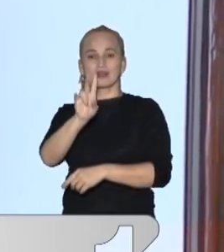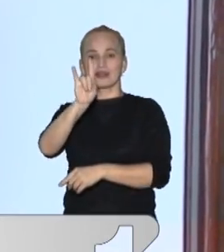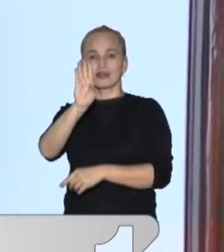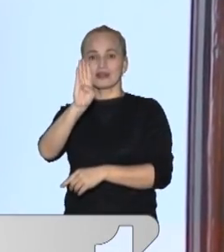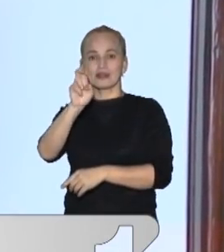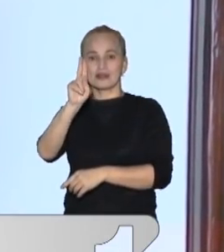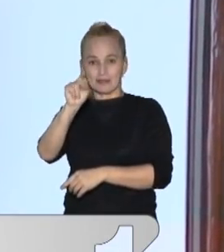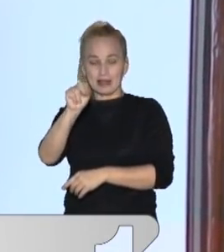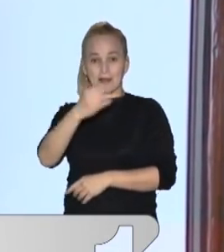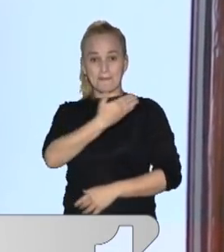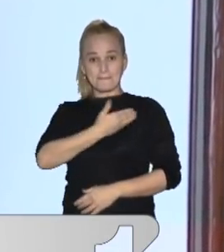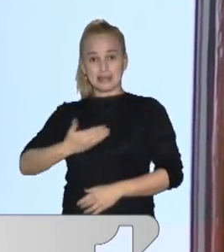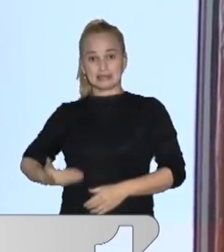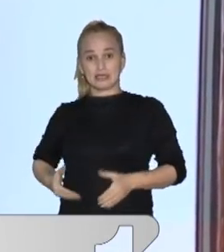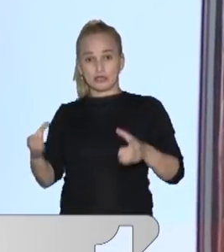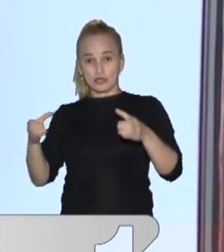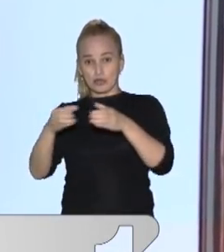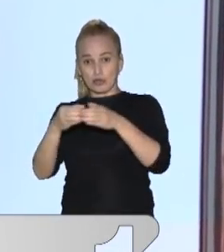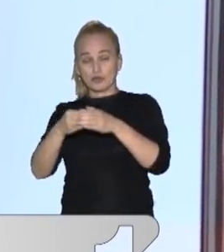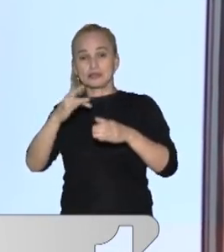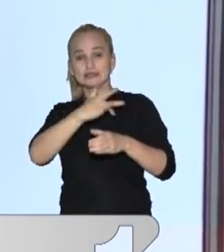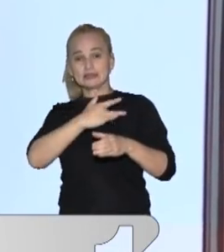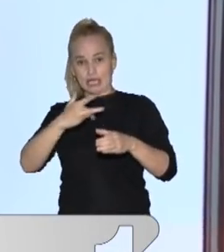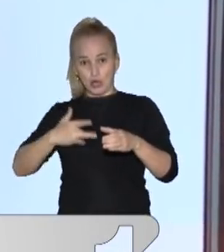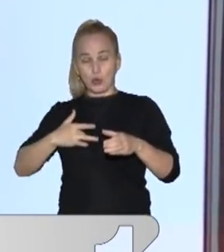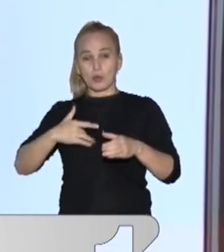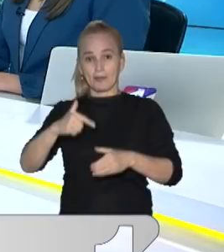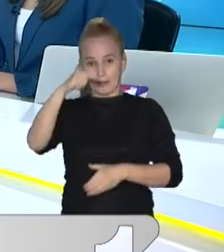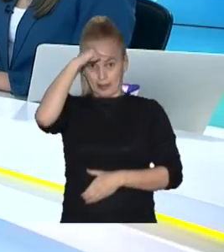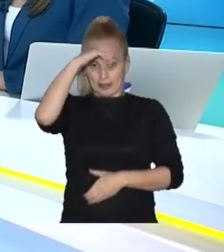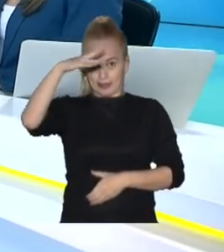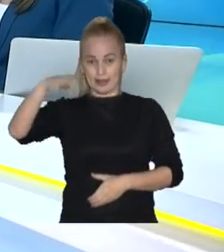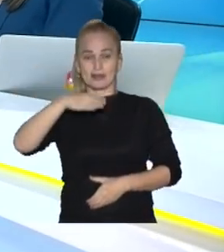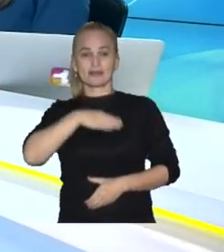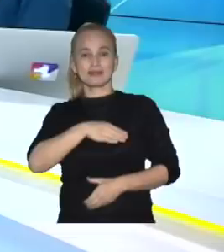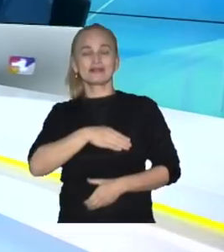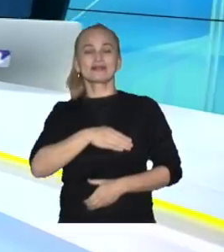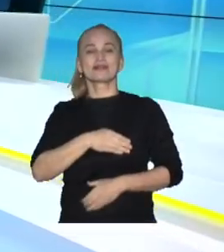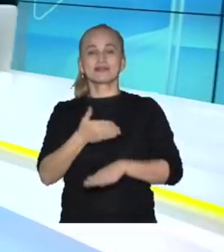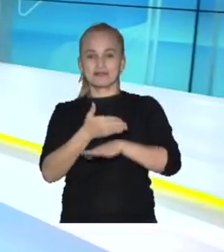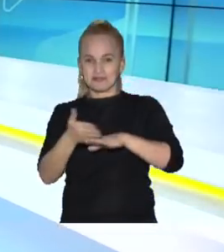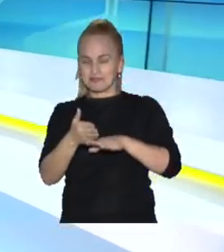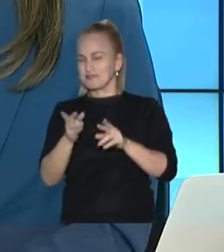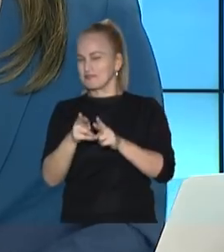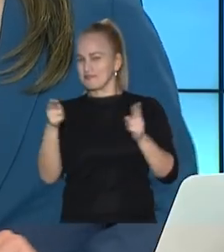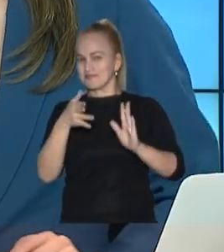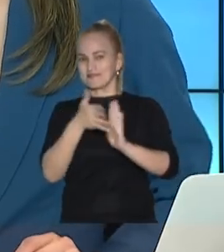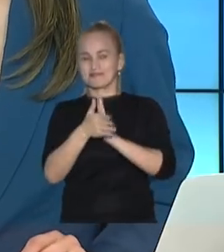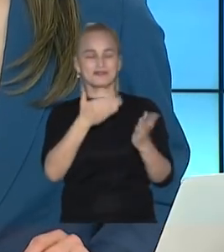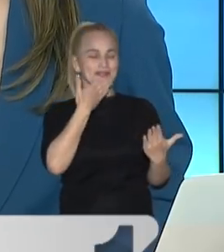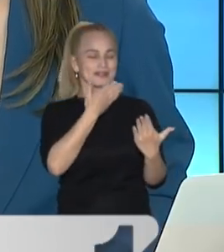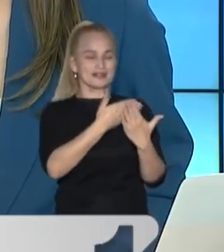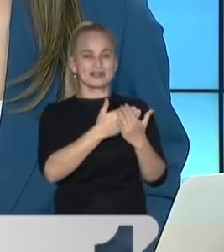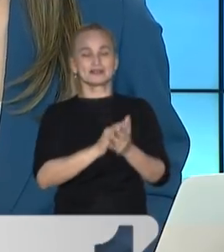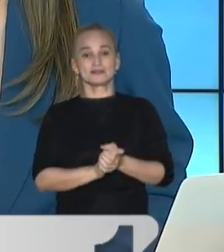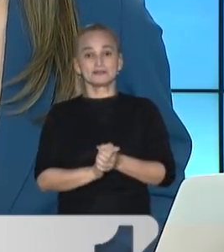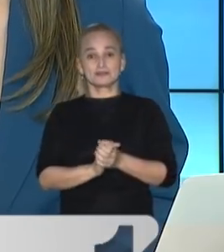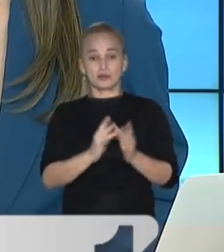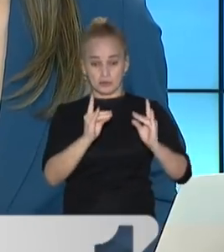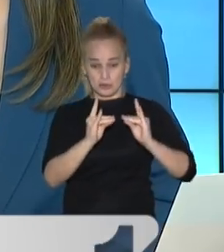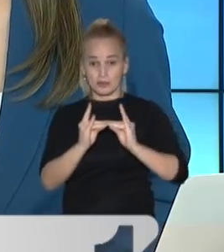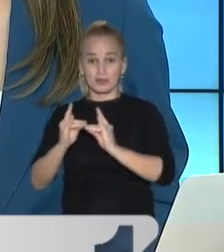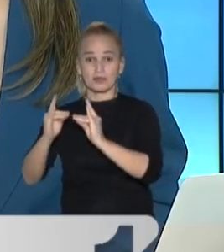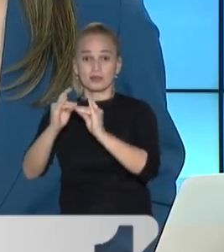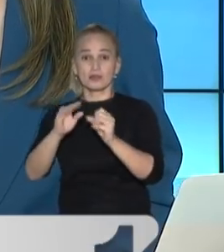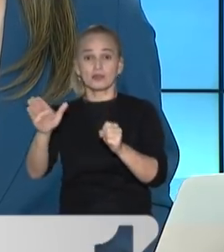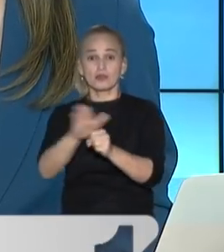presidente de la Mesa por la Salud en Cartagena y Bolívar. Más adelante, ampliación de esta noticia. Así es, Tatiana, gracias. La ocupación de camas